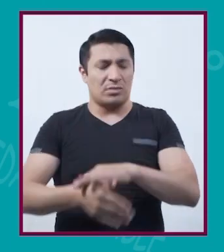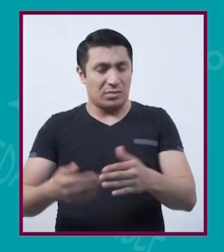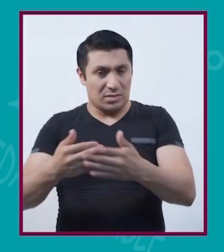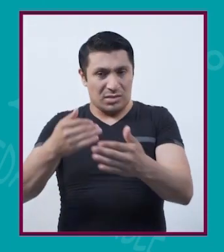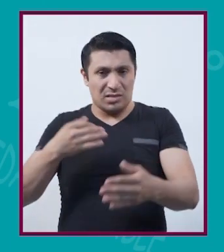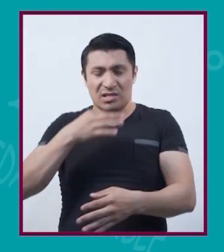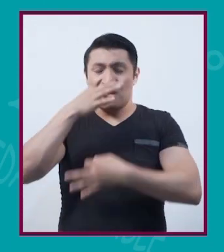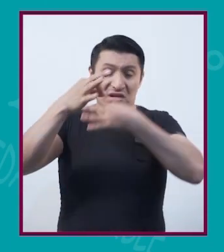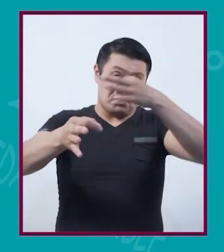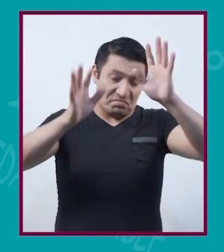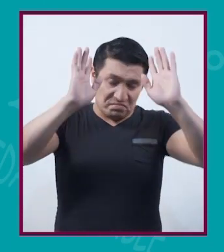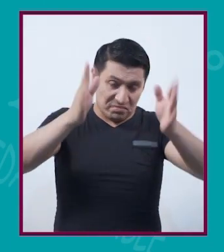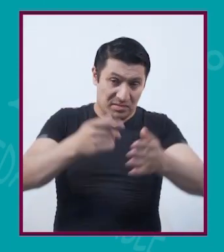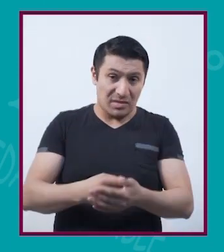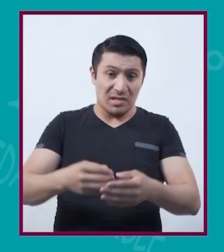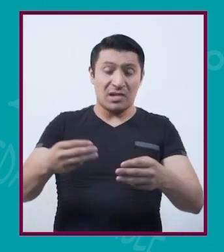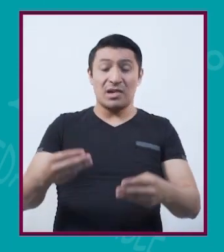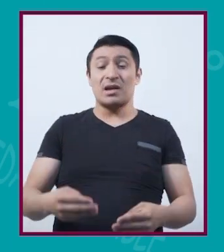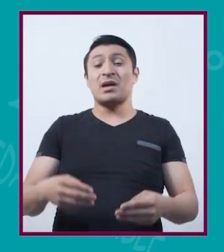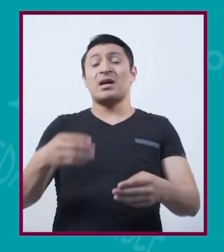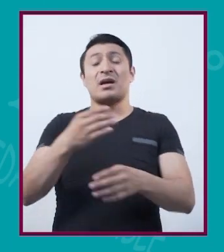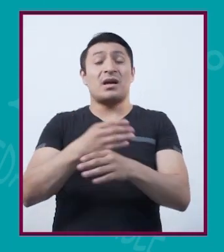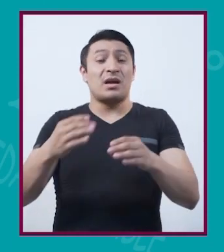México? Alexander von Humboldt